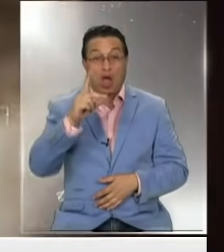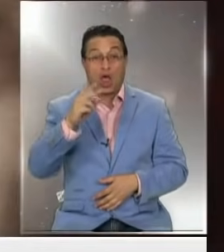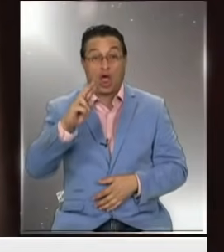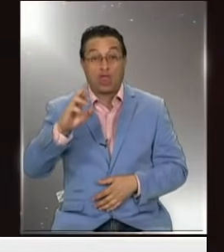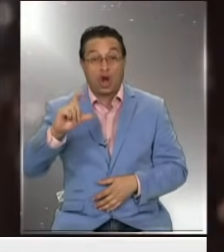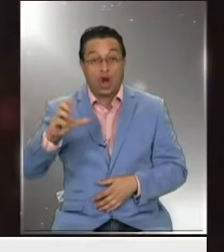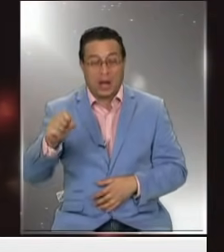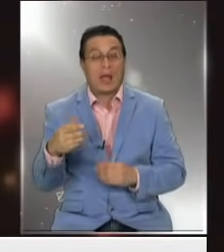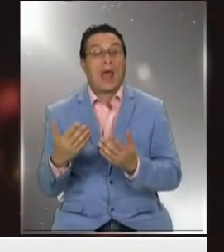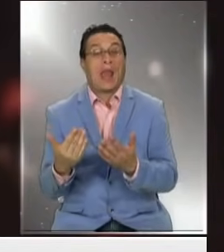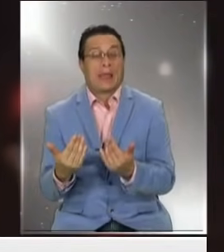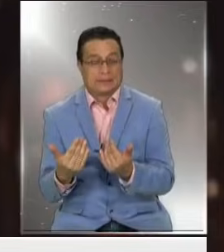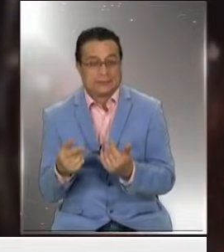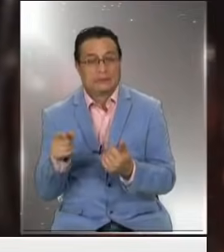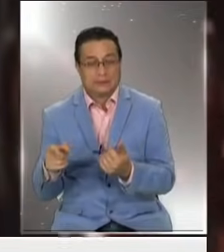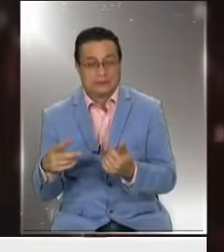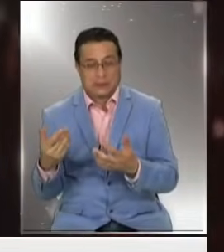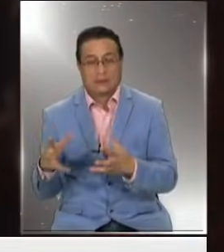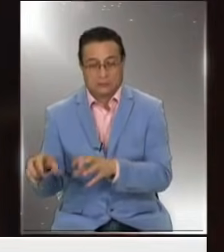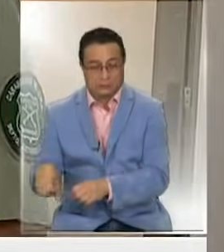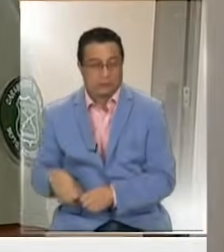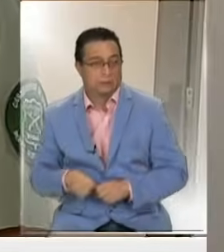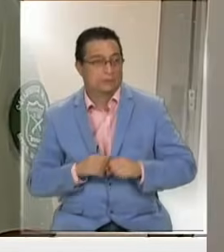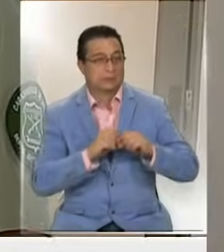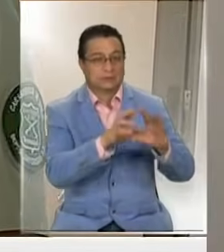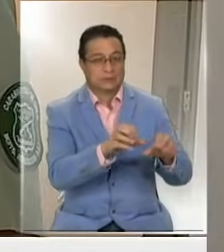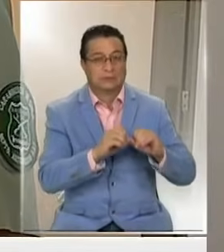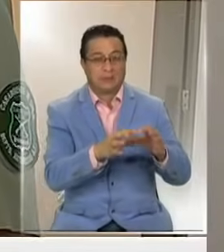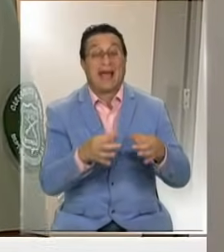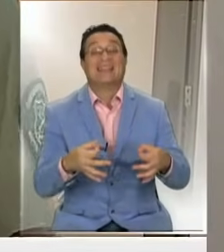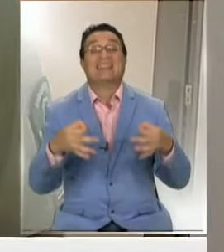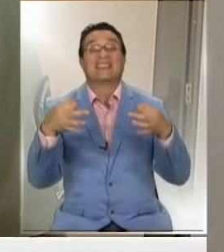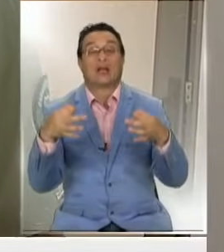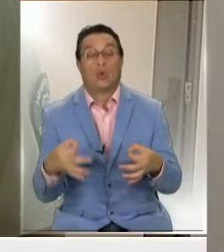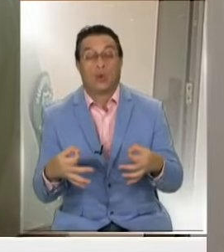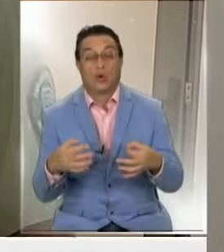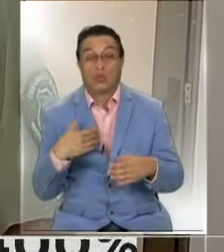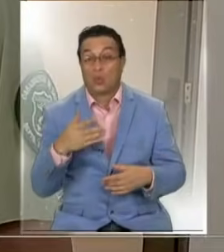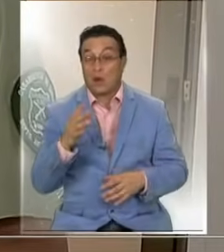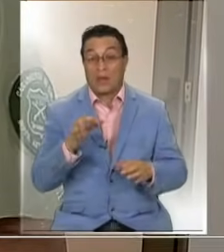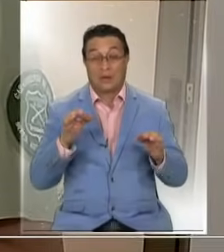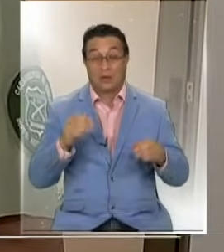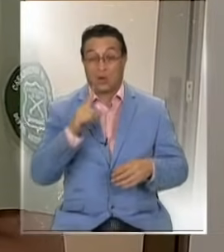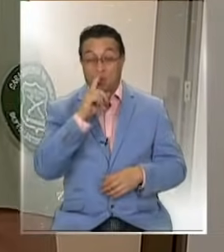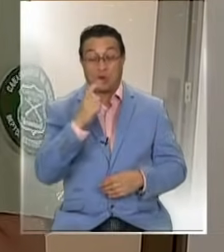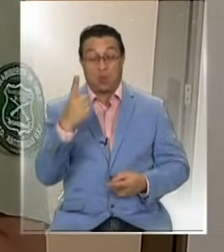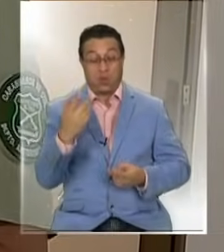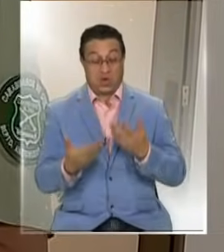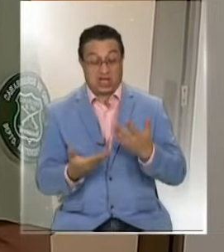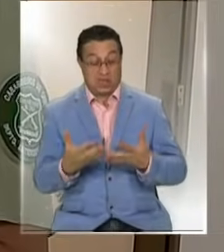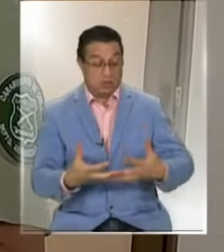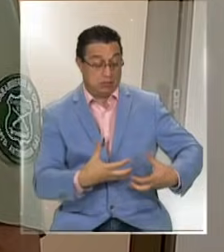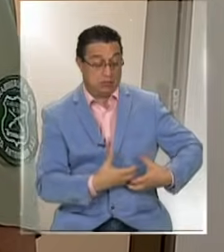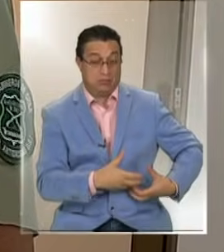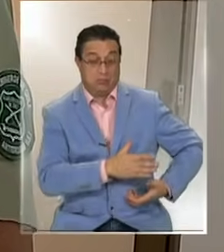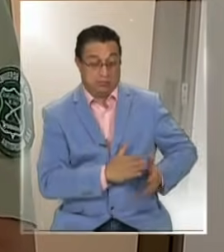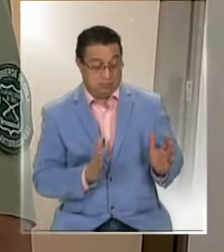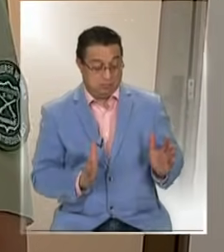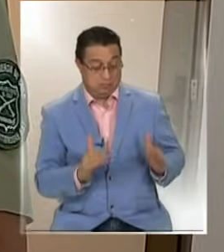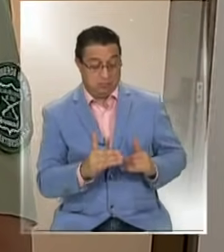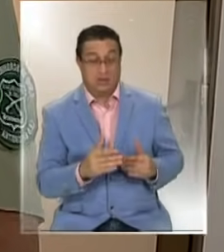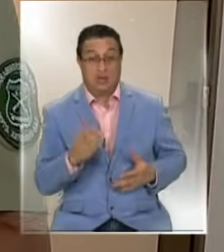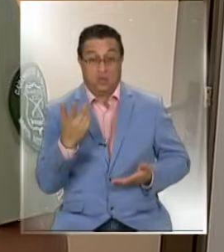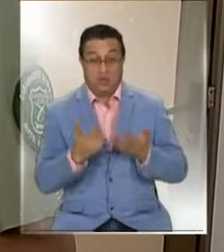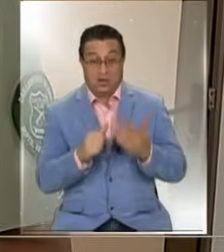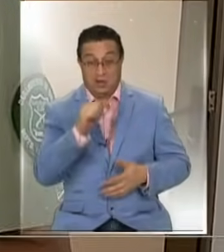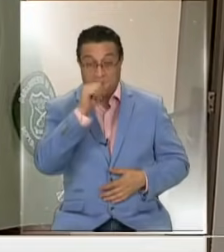síntesis necesitan de un transporte mucho más seguro. Es decir, no es lo mismo andar con un kilo, que es un ladrillo, por así decirlo, de